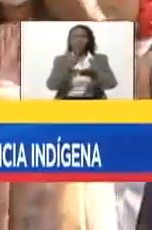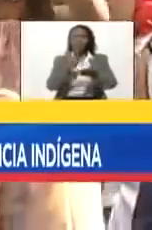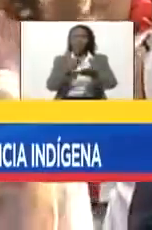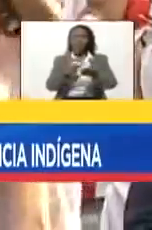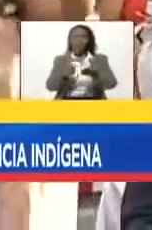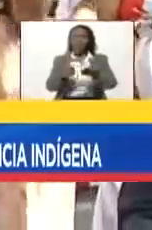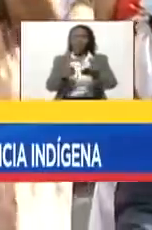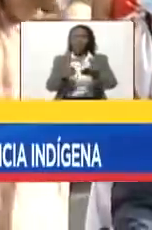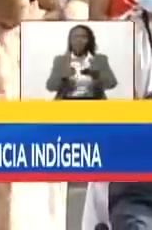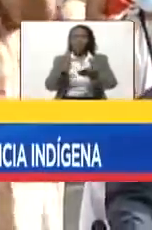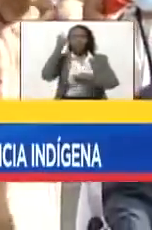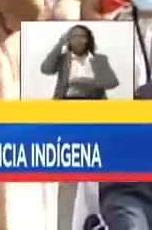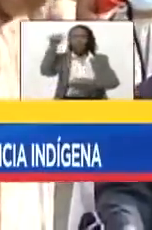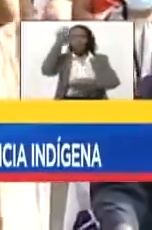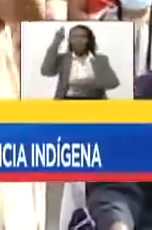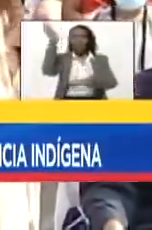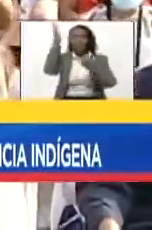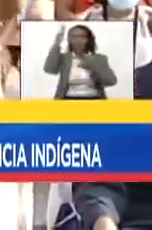Cariña,